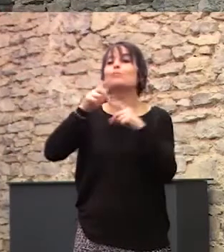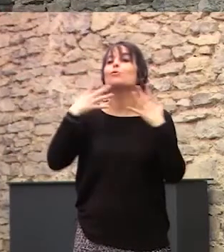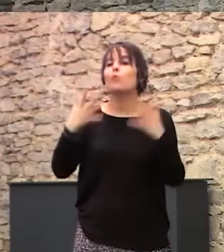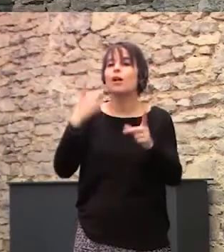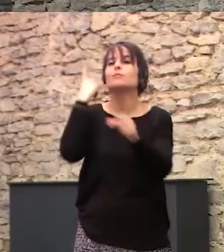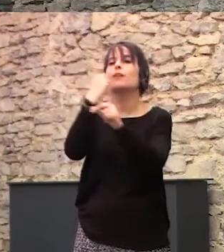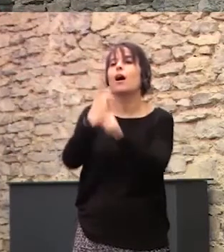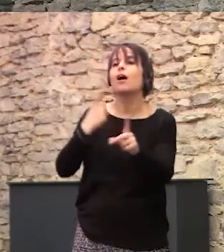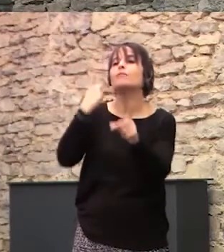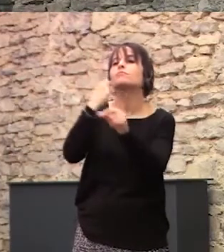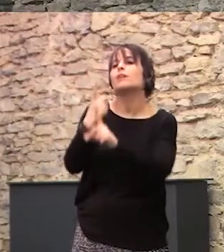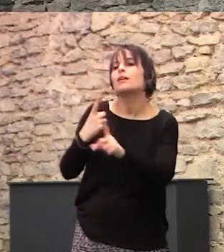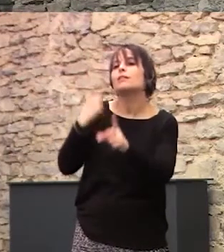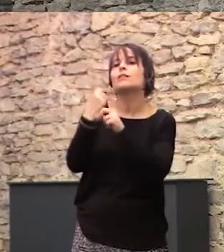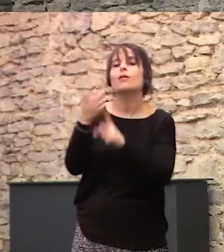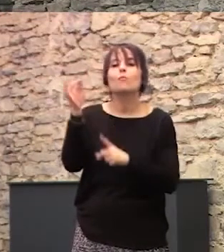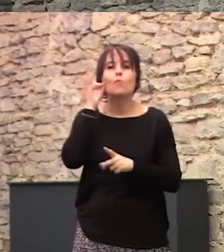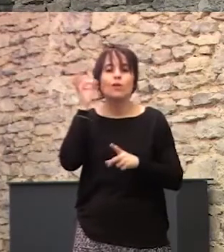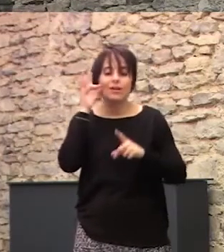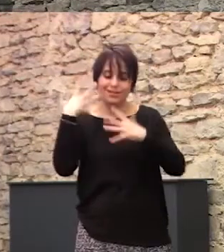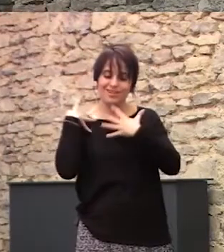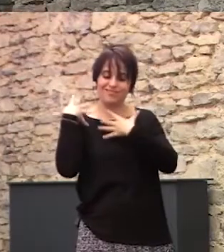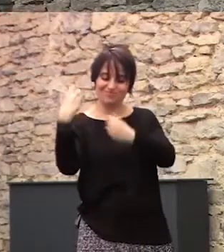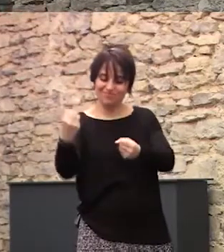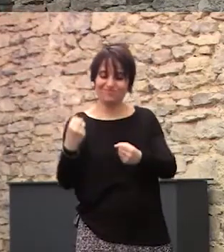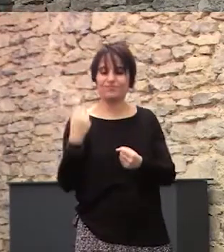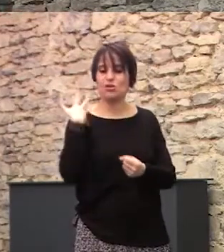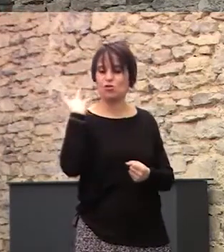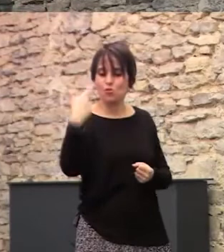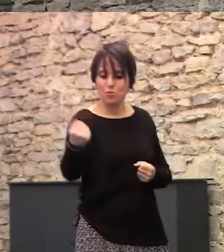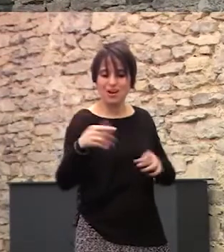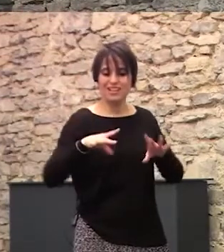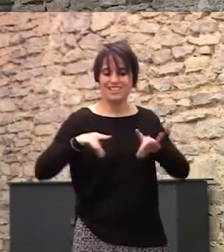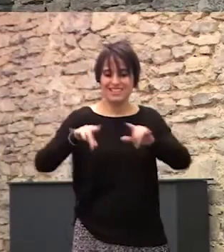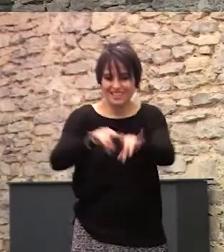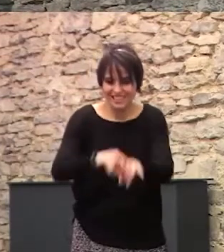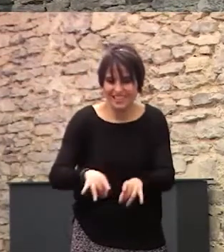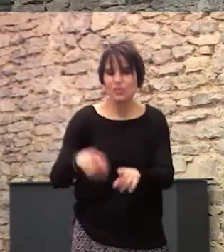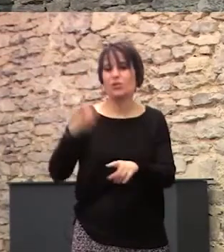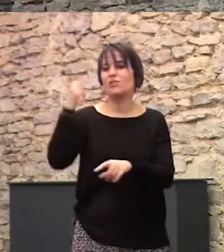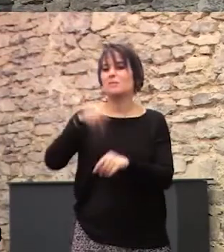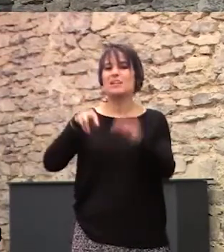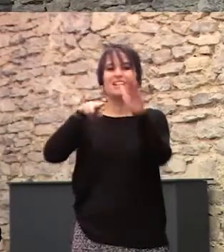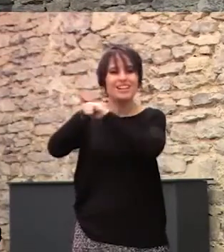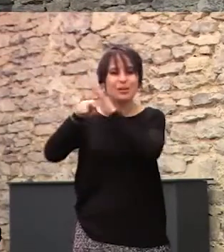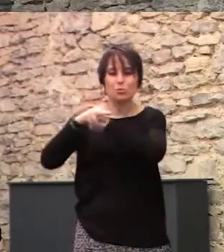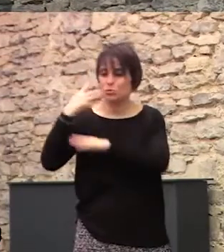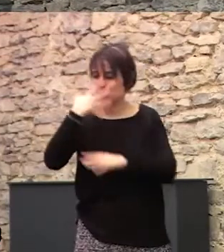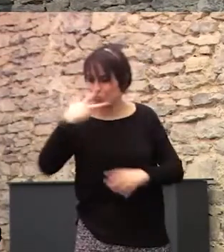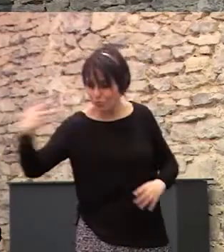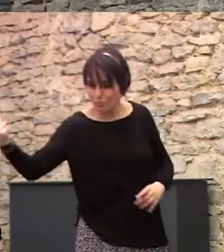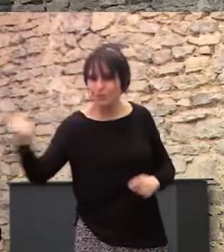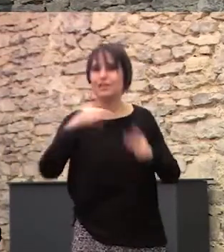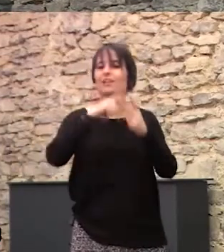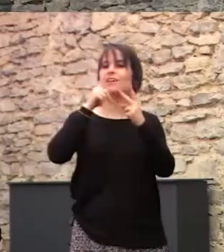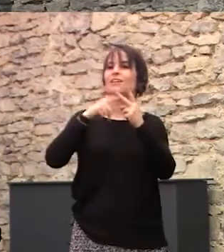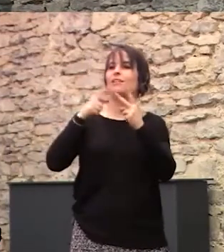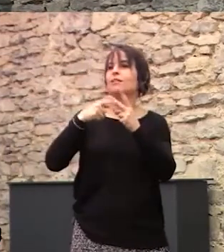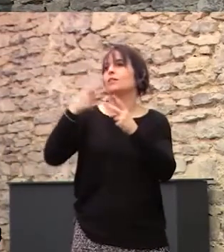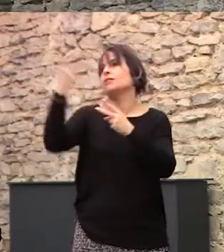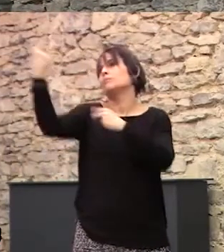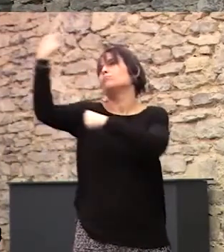mujeres africanas de acaparamiento de la tierra, de explotación de los recursos fomentados por